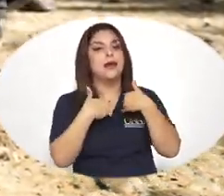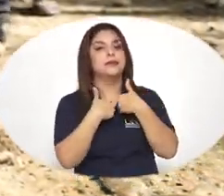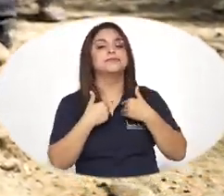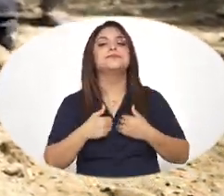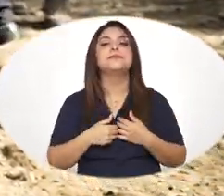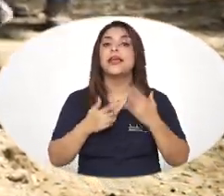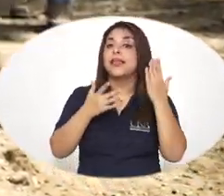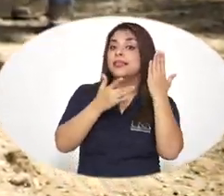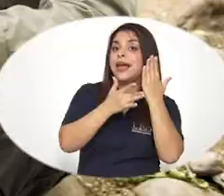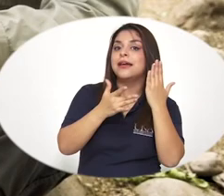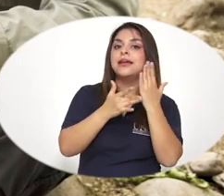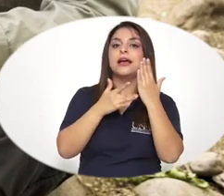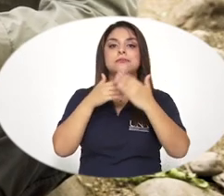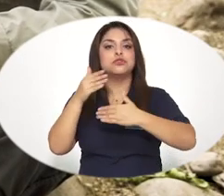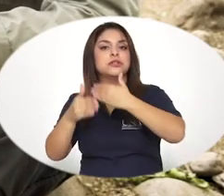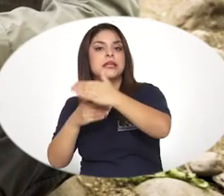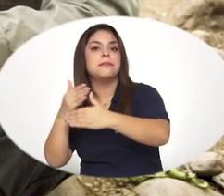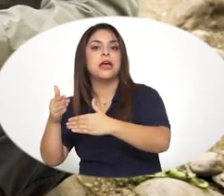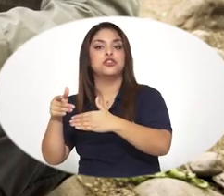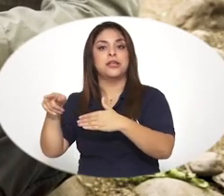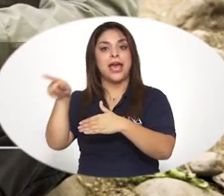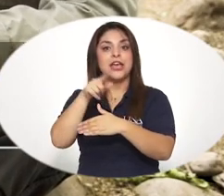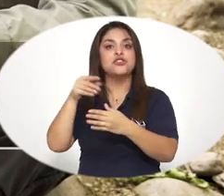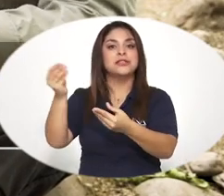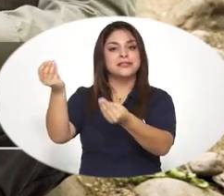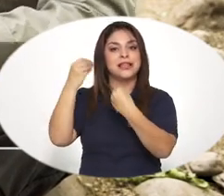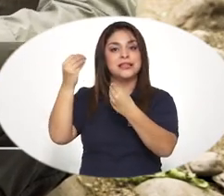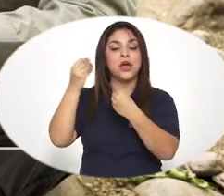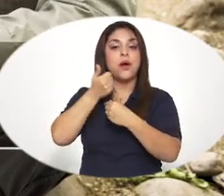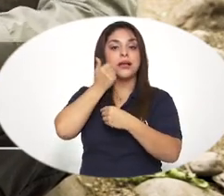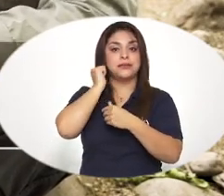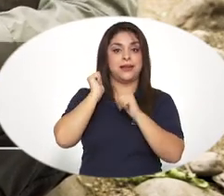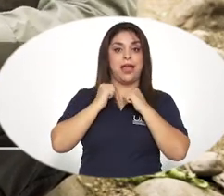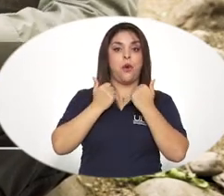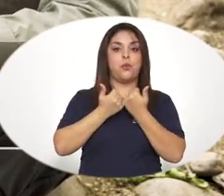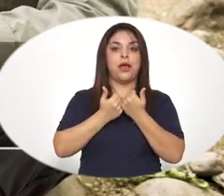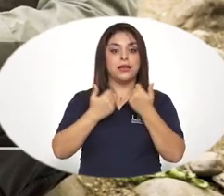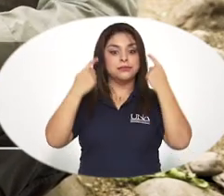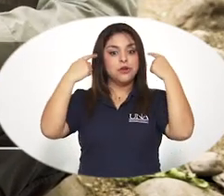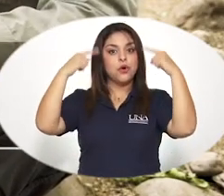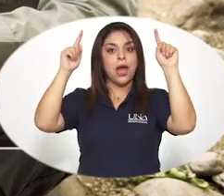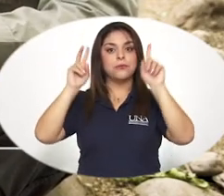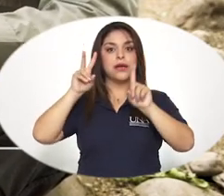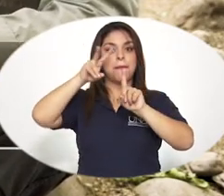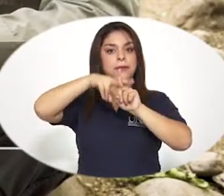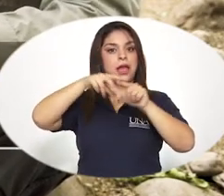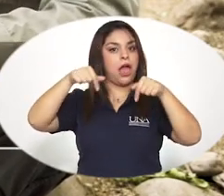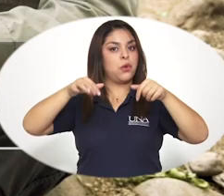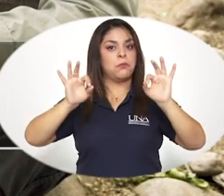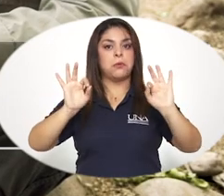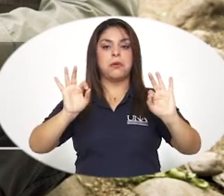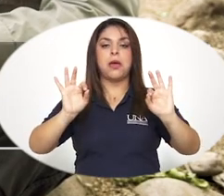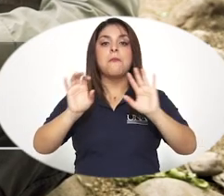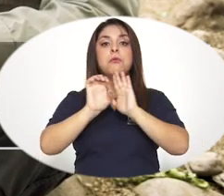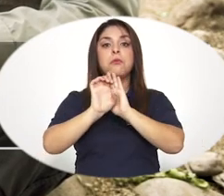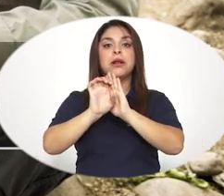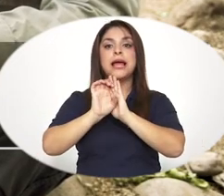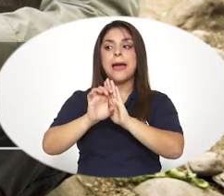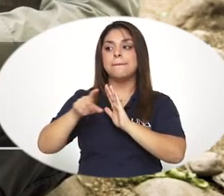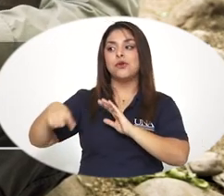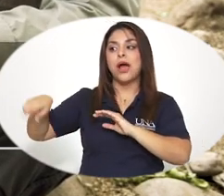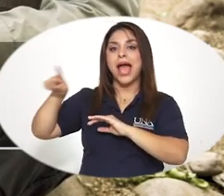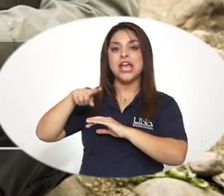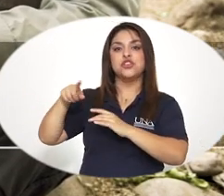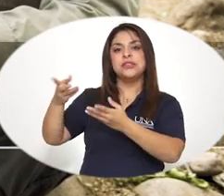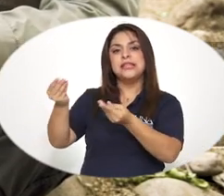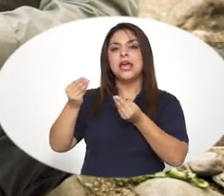estos animales. Las técnicas y todos los procedimientos que ellos nos enseñaron ayer en el aula, las hemos logrado aplicar hoy muy bien, porque por